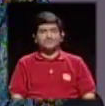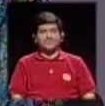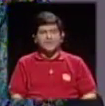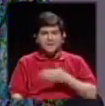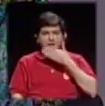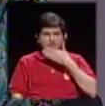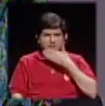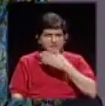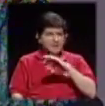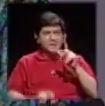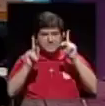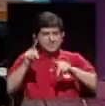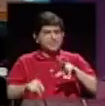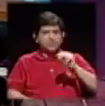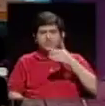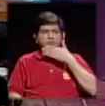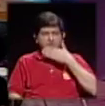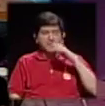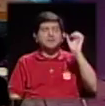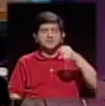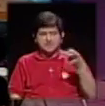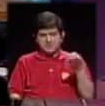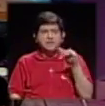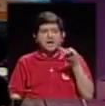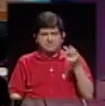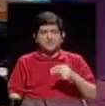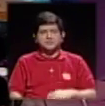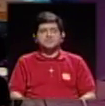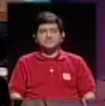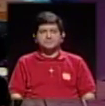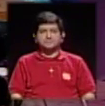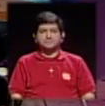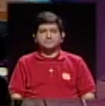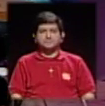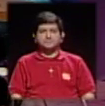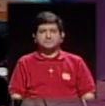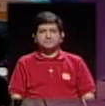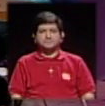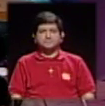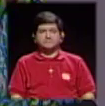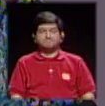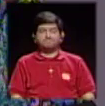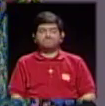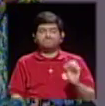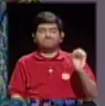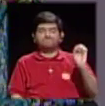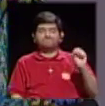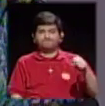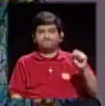Indígenas y no indígenas. Indígenas y no indígenas, ahí, ¿verdad? Y que sí,